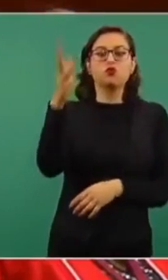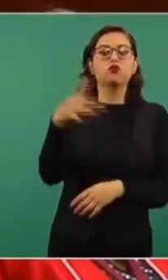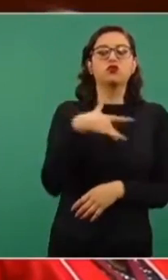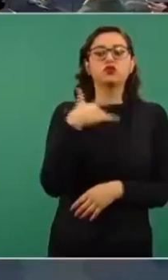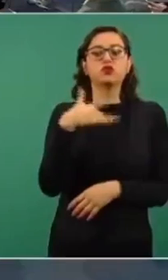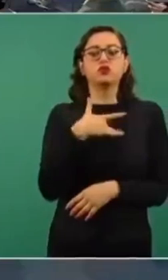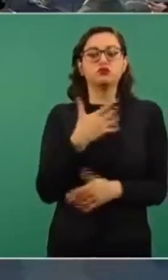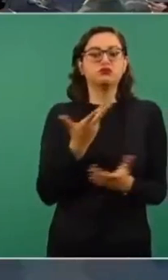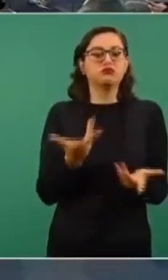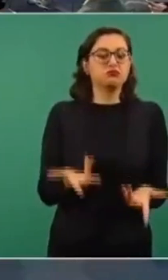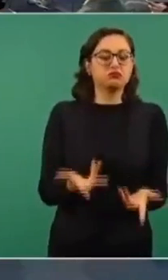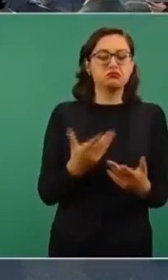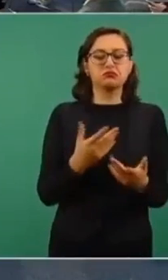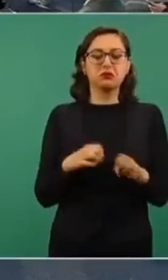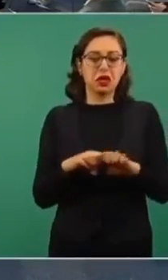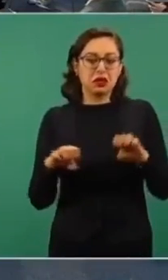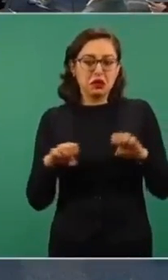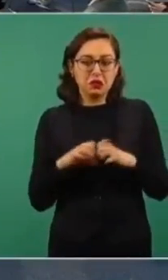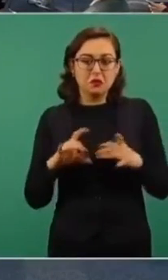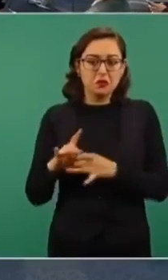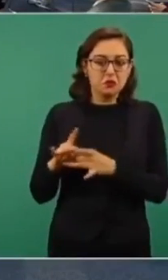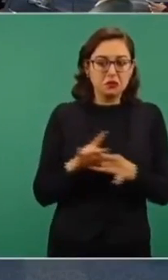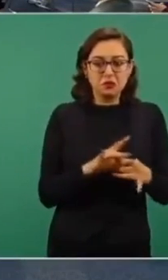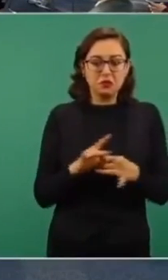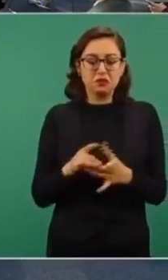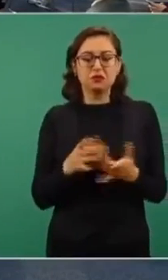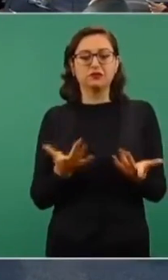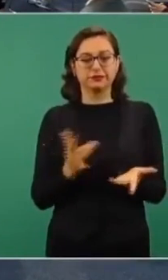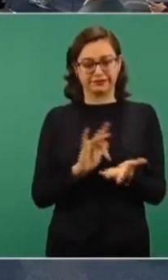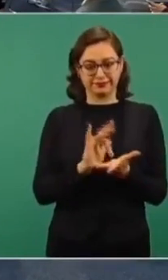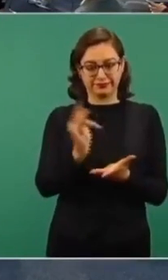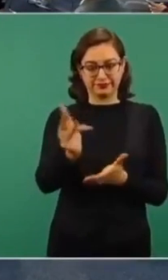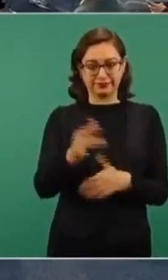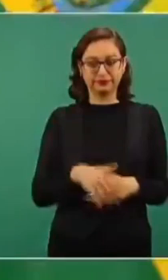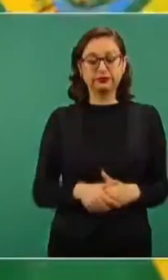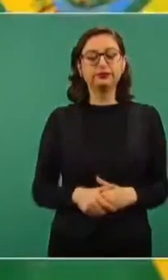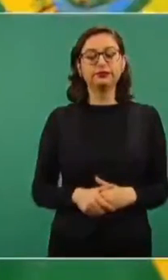México como de Bolivia. Gracias. Sí, estamos hoy